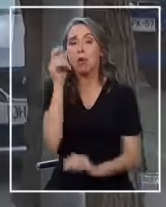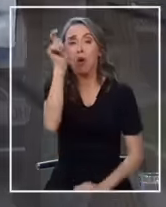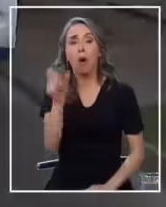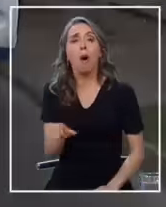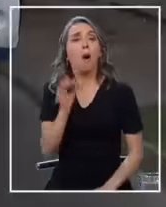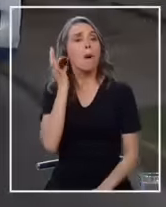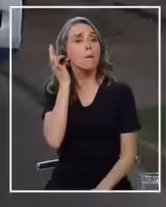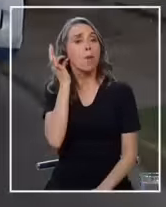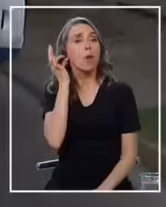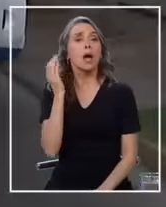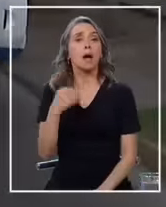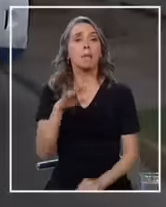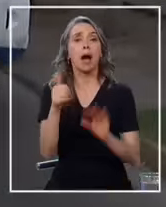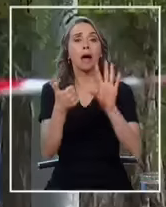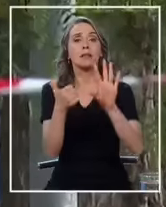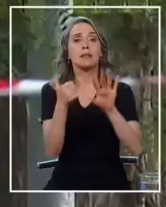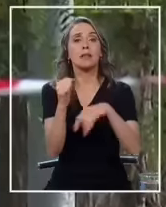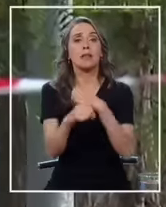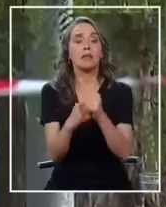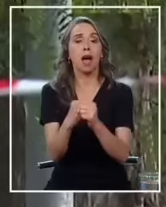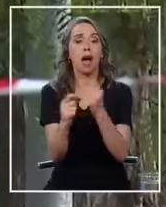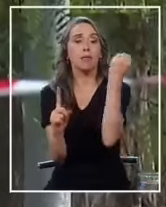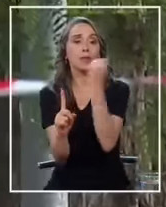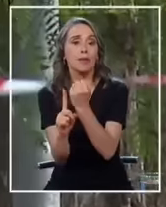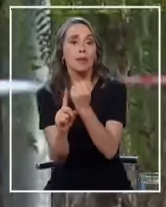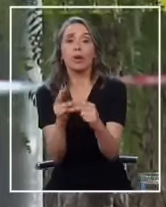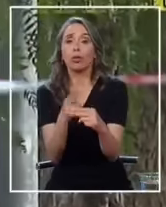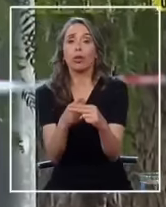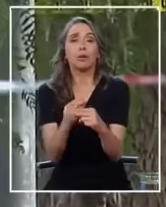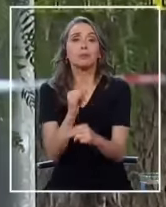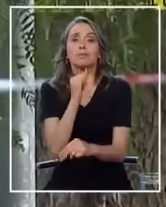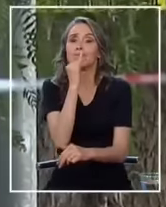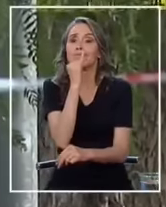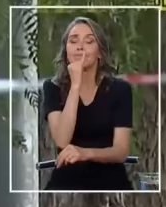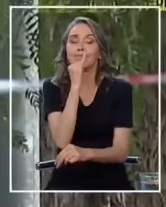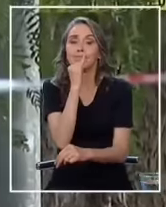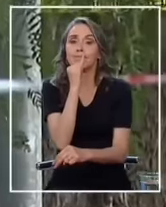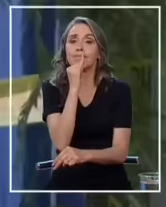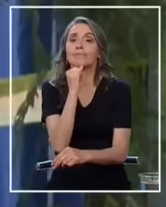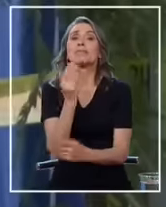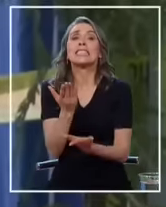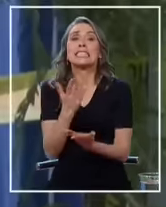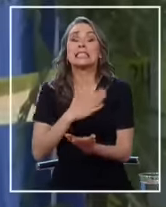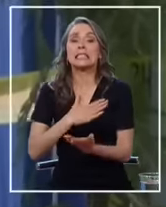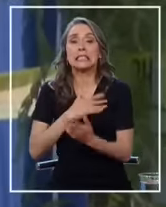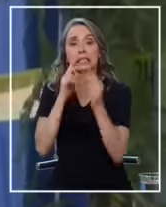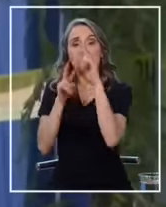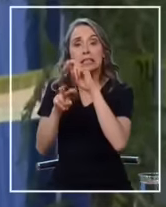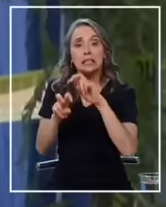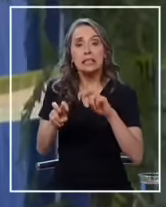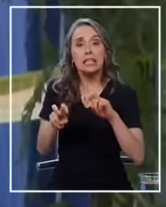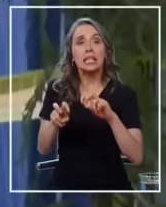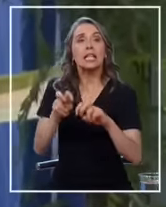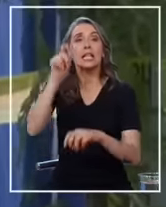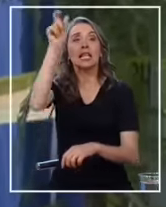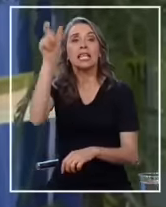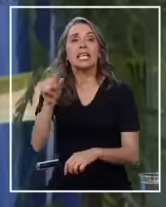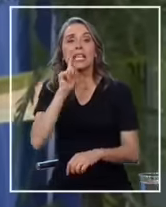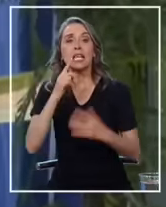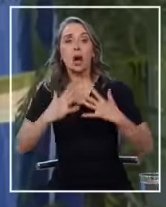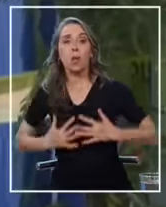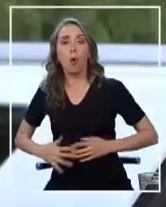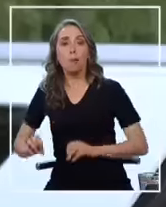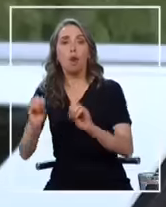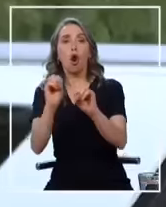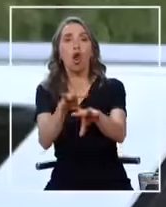de una mujer de más de 60 años. Aunque su identidad aún no está clara, lo que se busca es la identidad de quien llevó el cuerpo